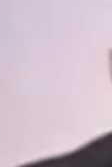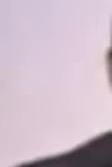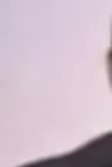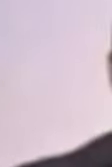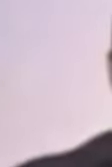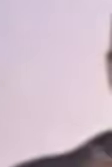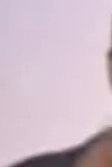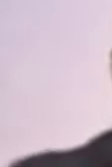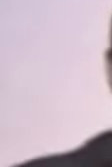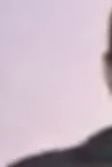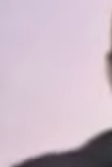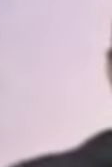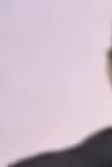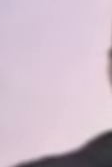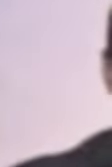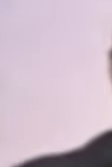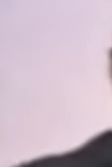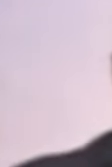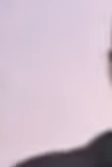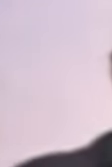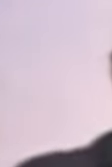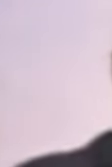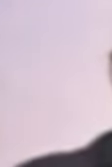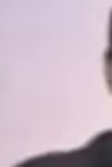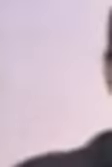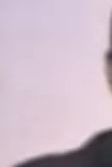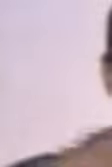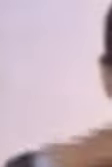mientras se asesinan a peruanos en regiones como Apurímac, Ayacucho y Puno,